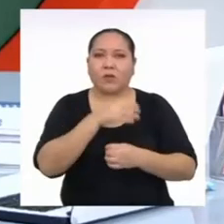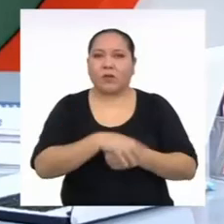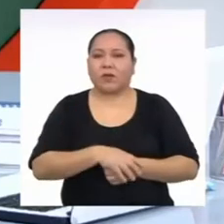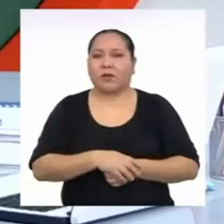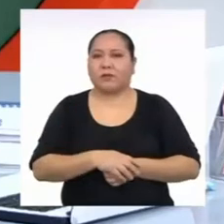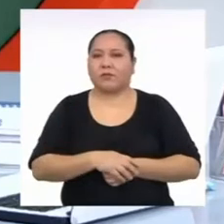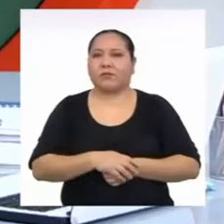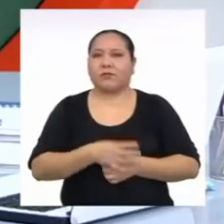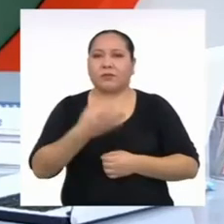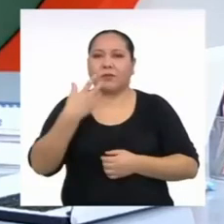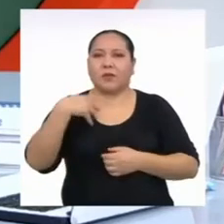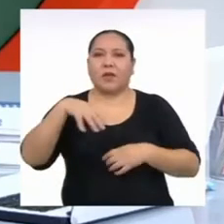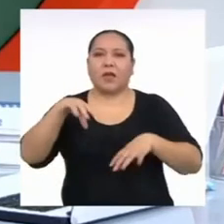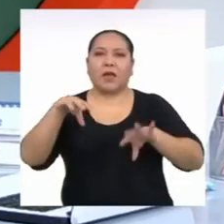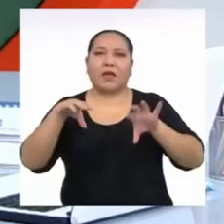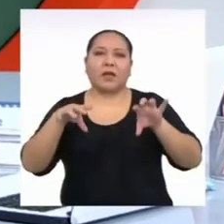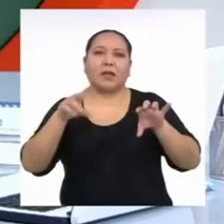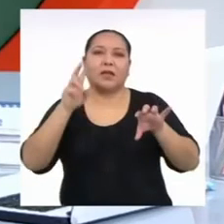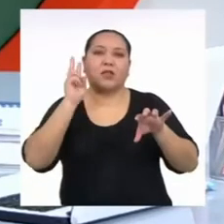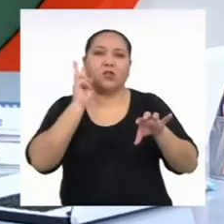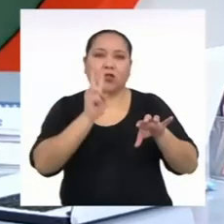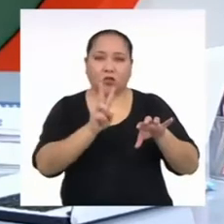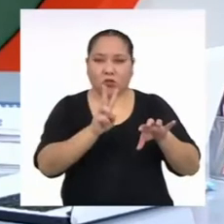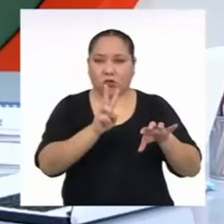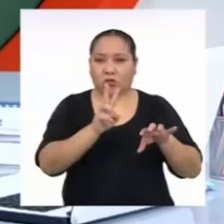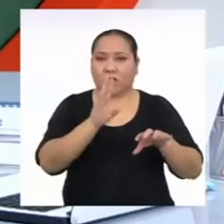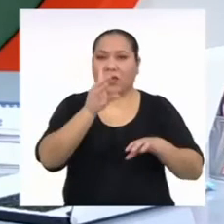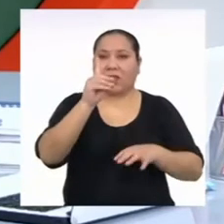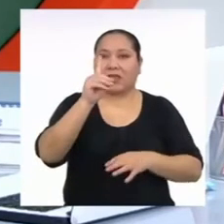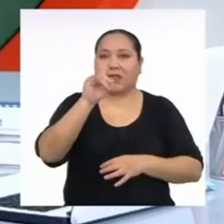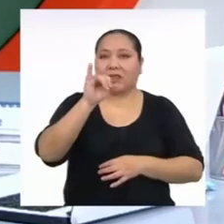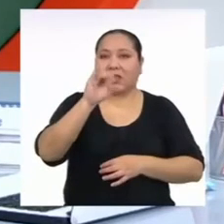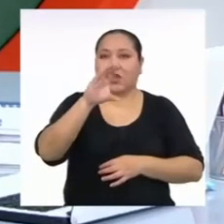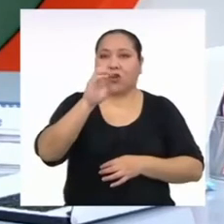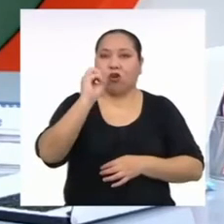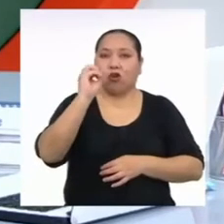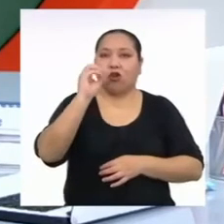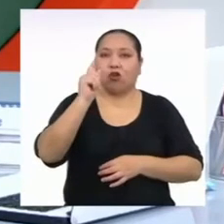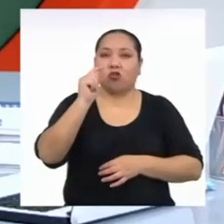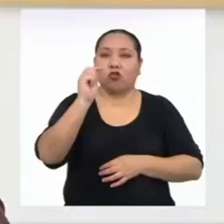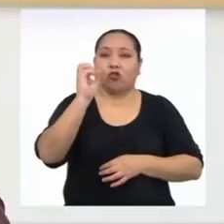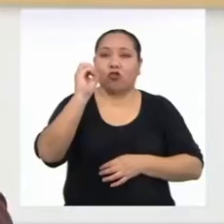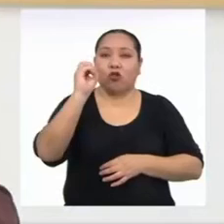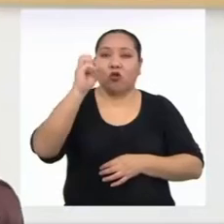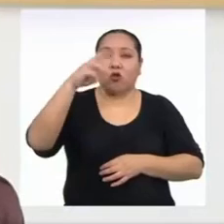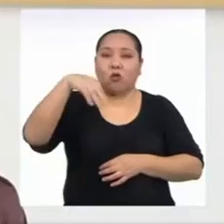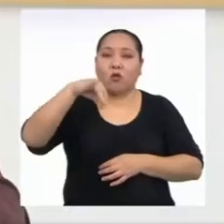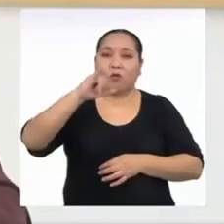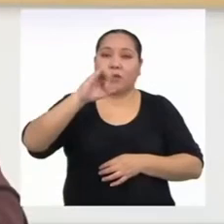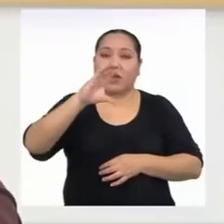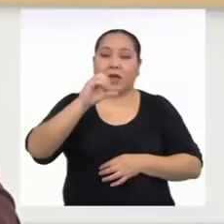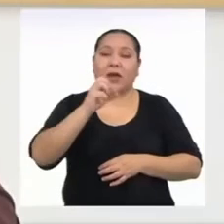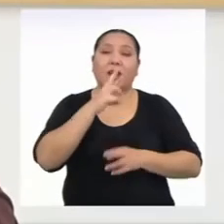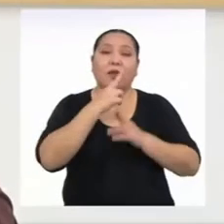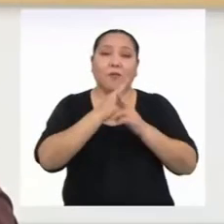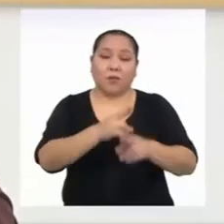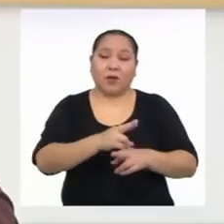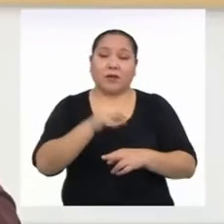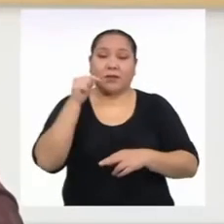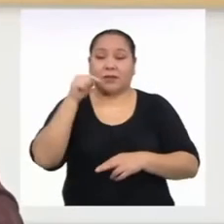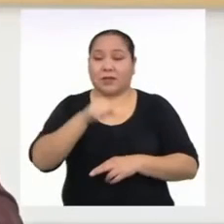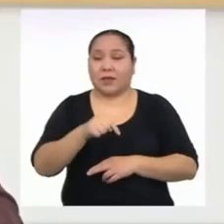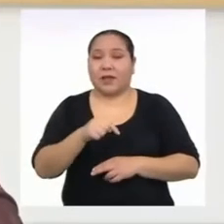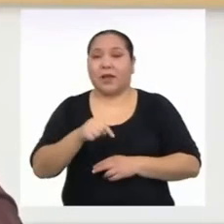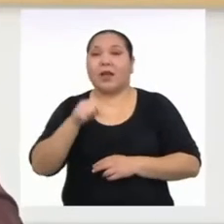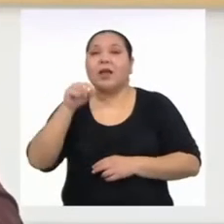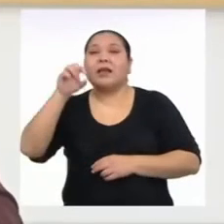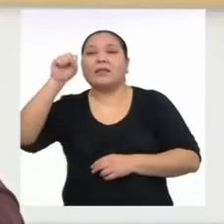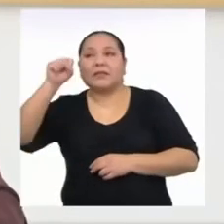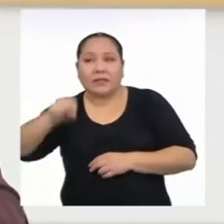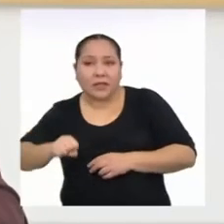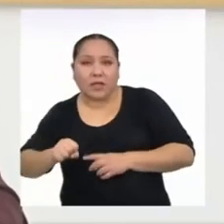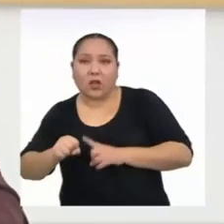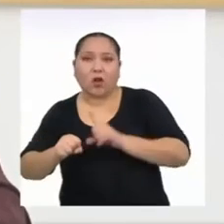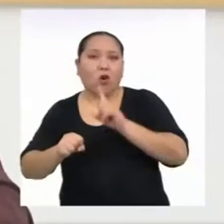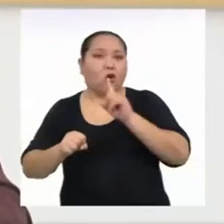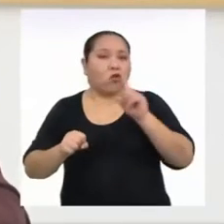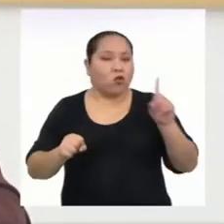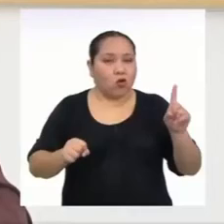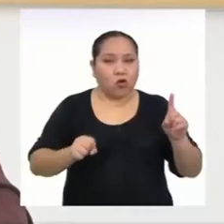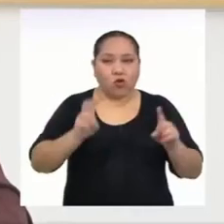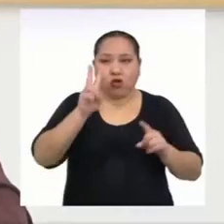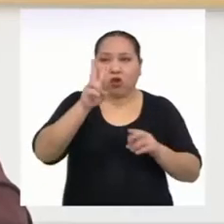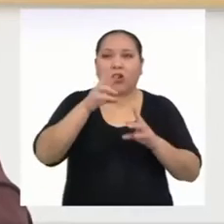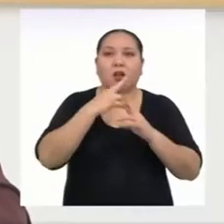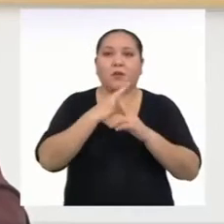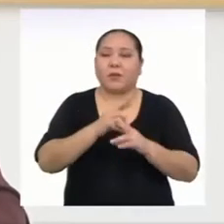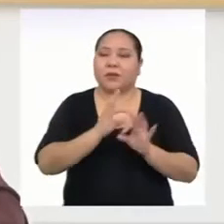es decir, con 2 opciones. Sí y no. Muy bien. Otro punto importante que va de la mano